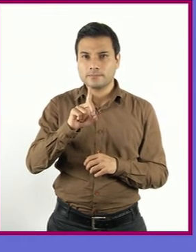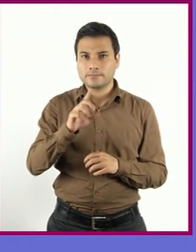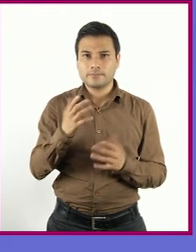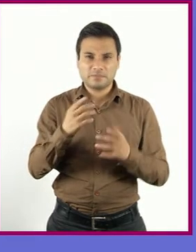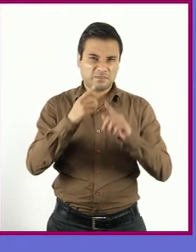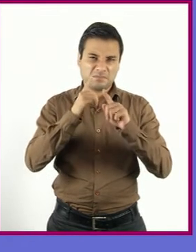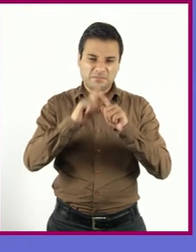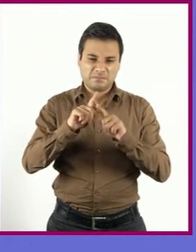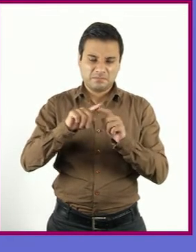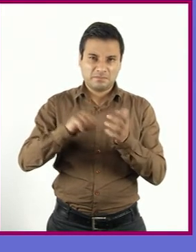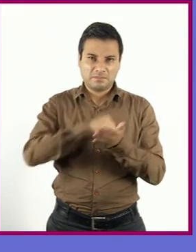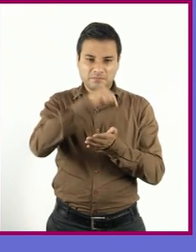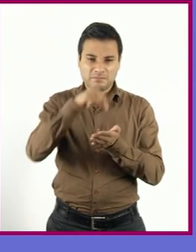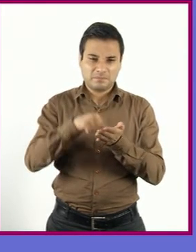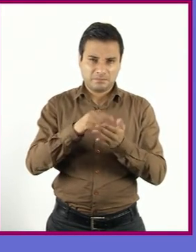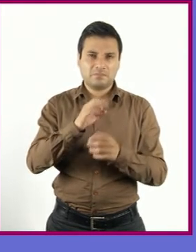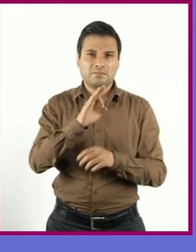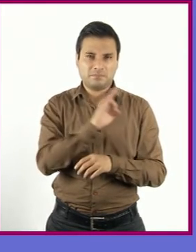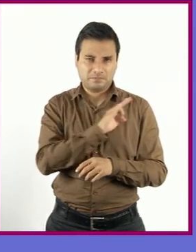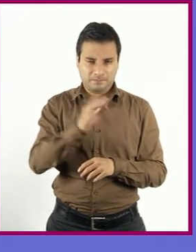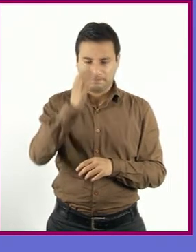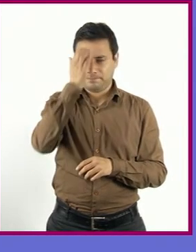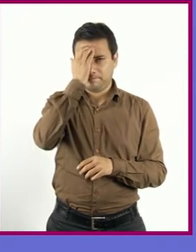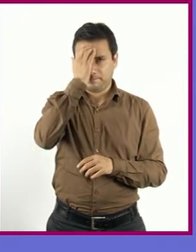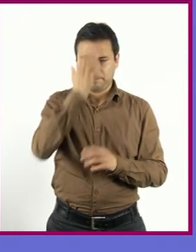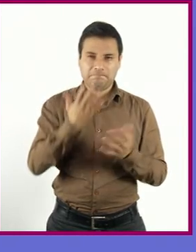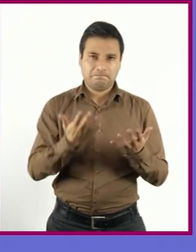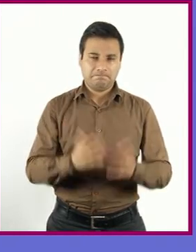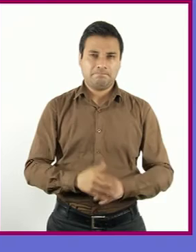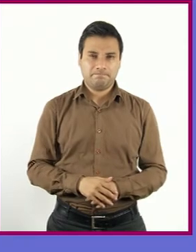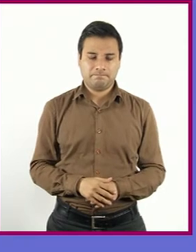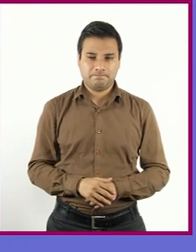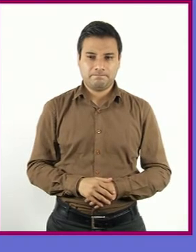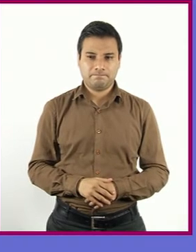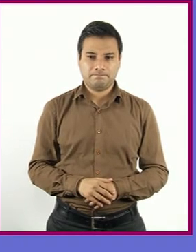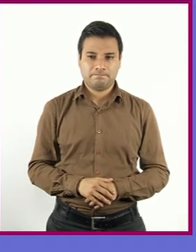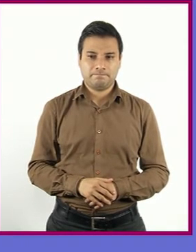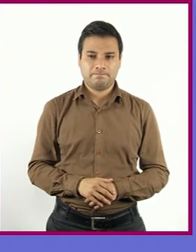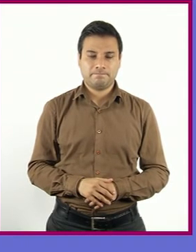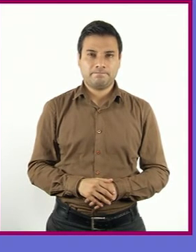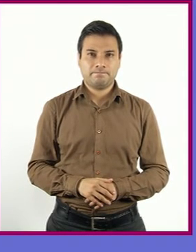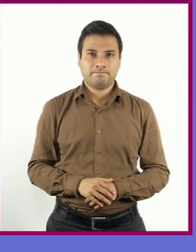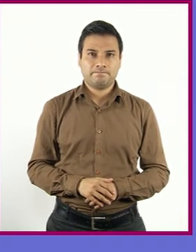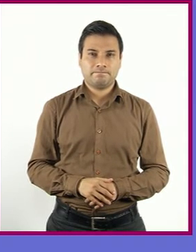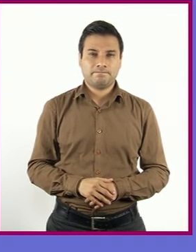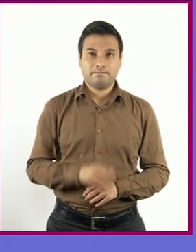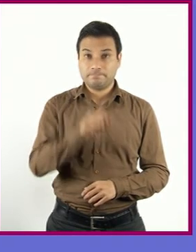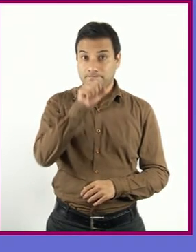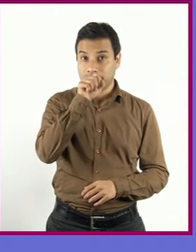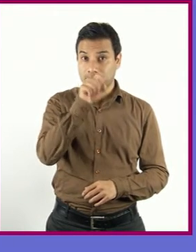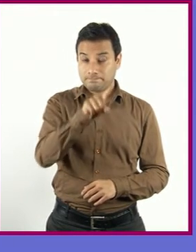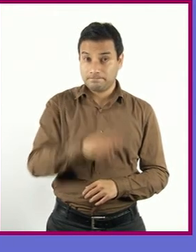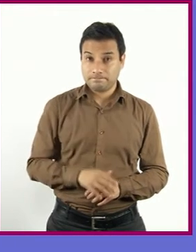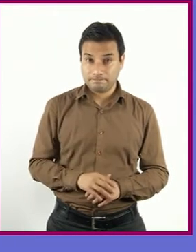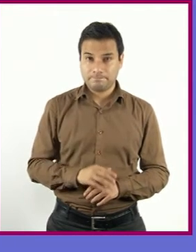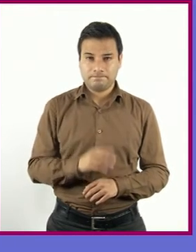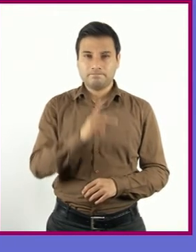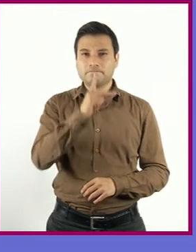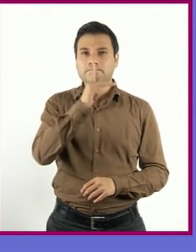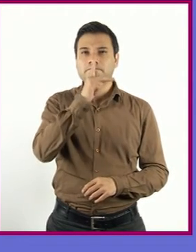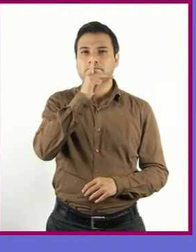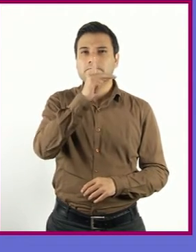el lugar y el momento en el que le toca tirar. Y nuevamente, ¿verdad? Se aplica el vocabulario